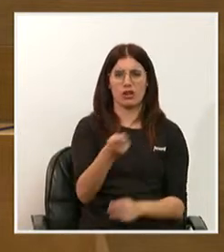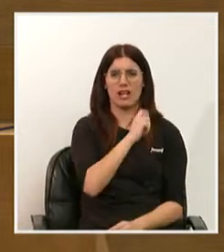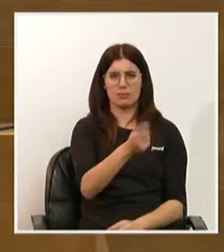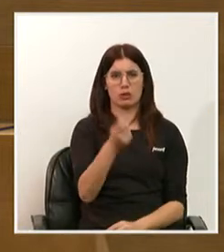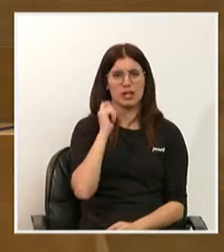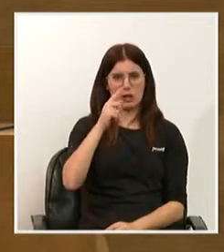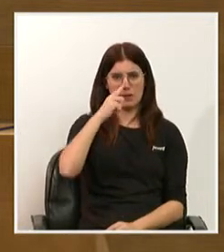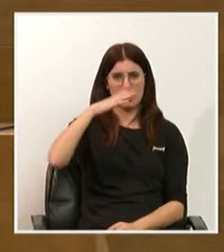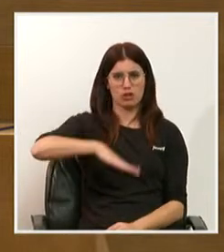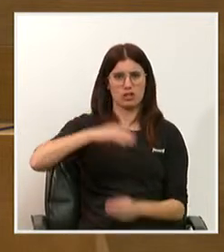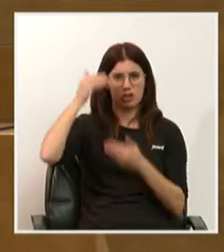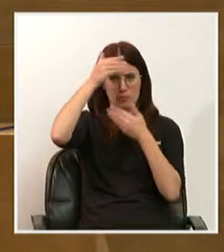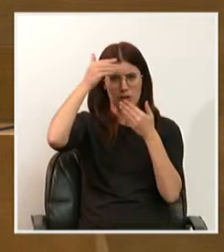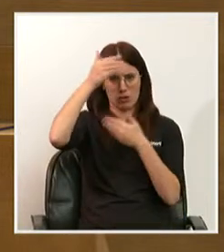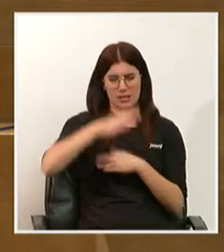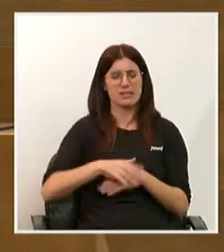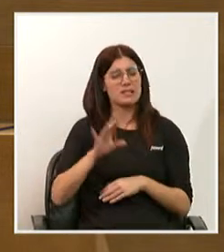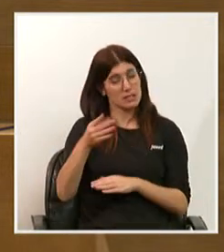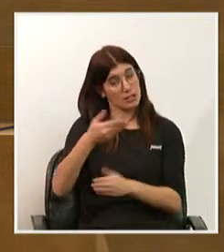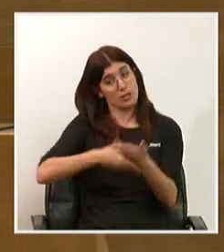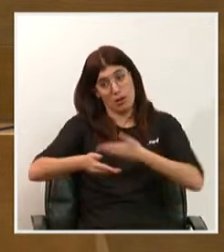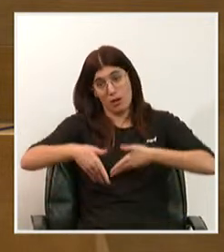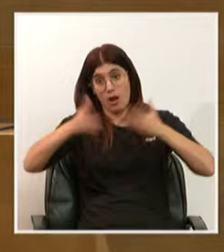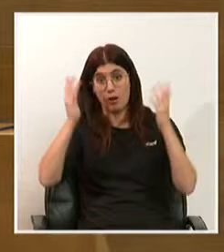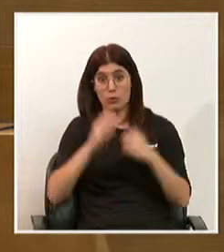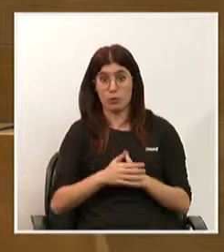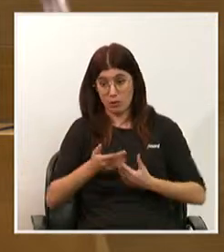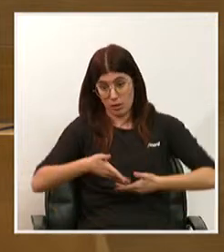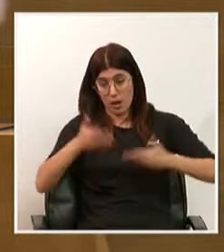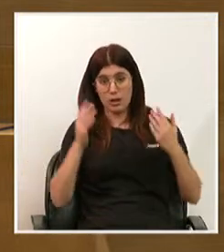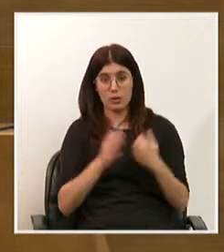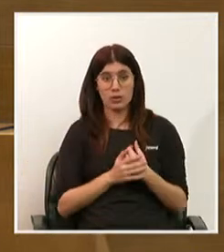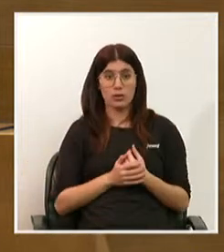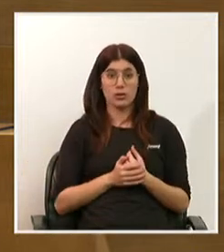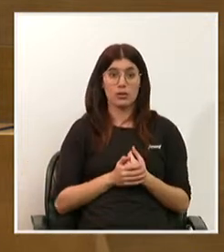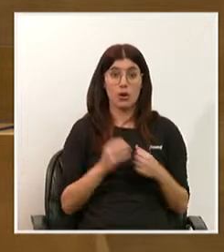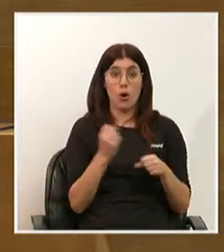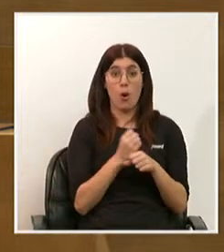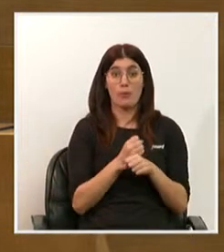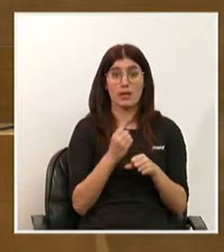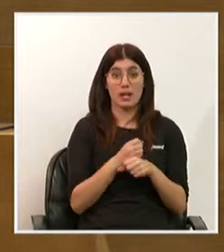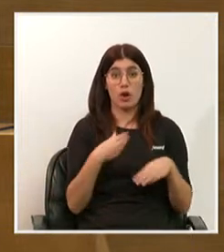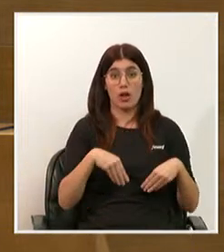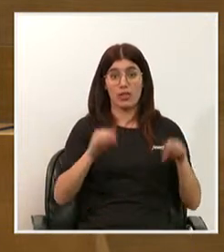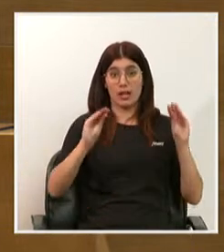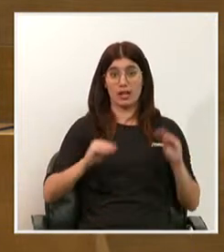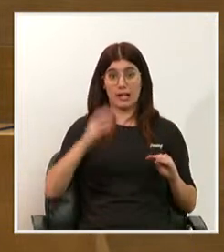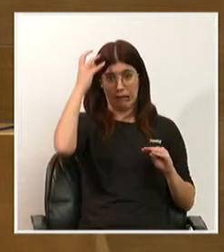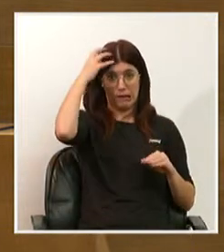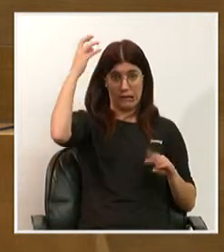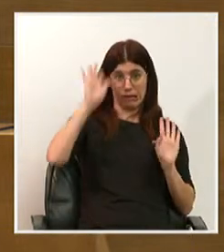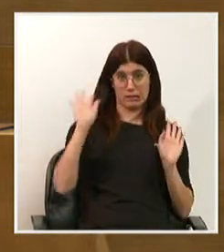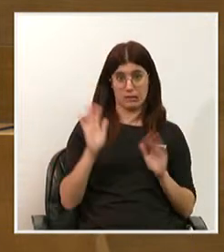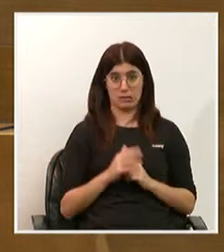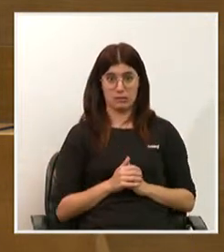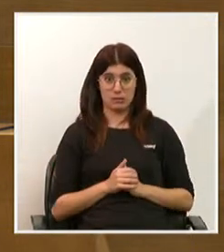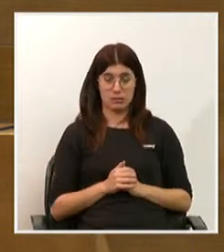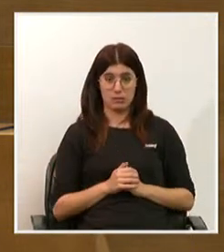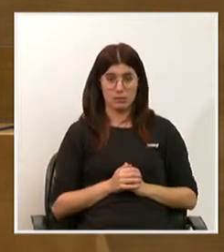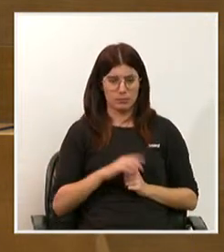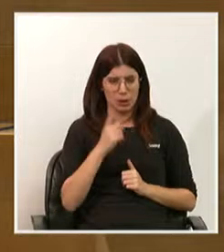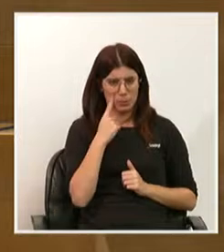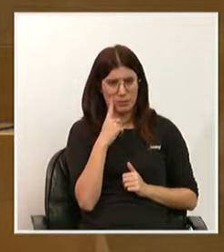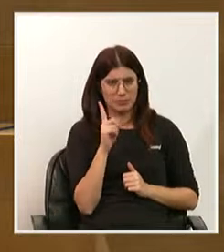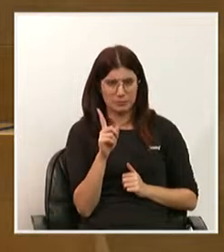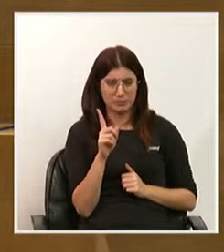marroquíes s hombre claro obreros obrero obrero de moqueta obrero de moqueta claro hombre Claro pero Oye